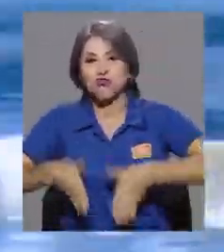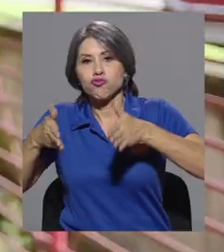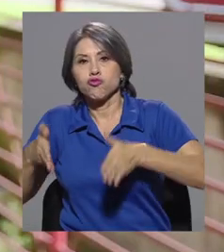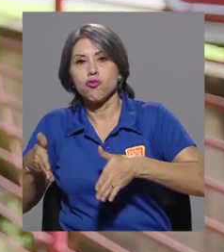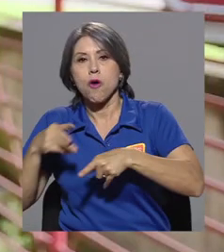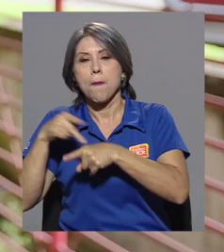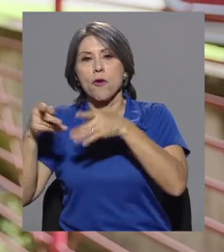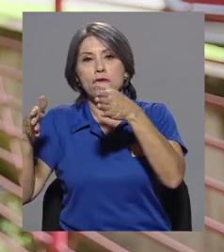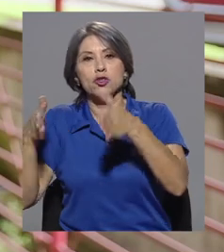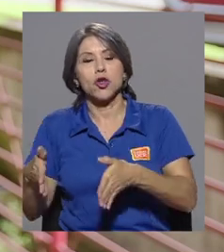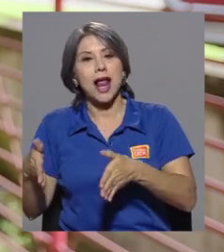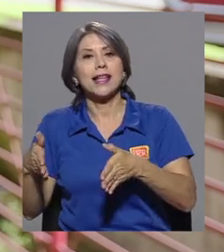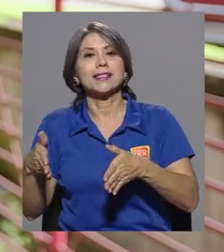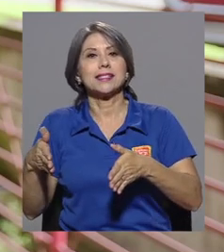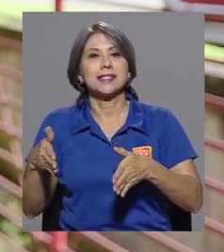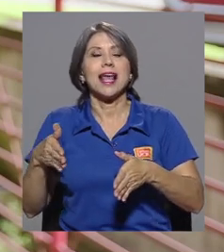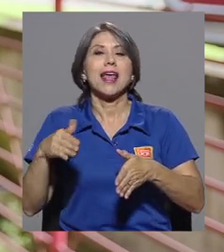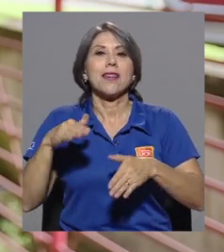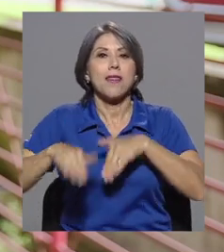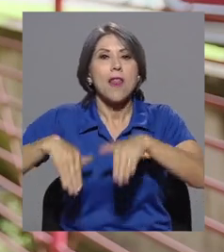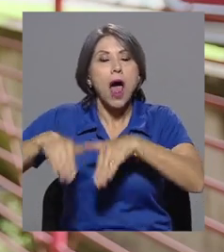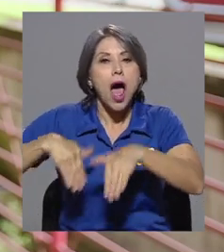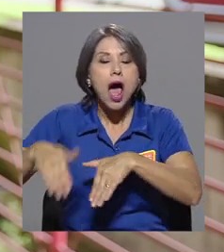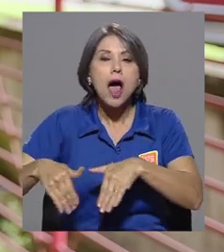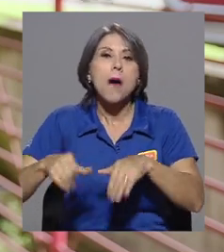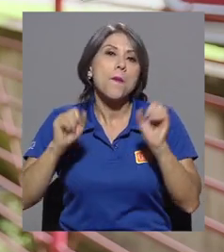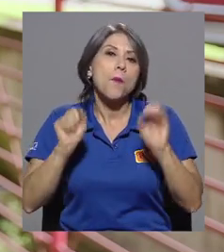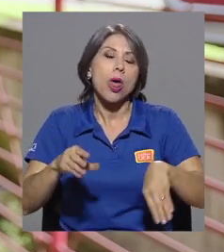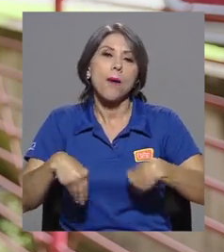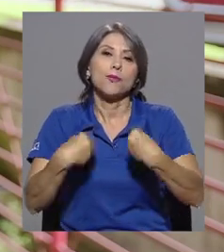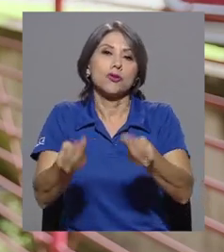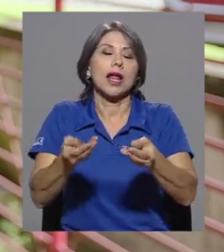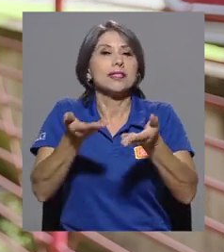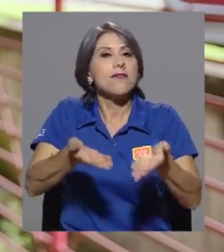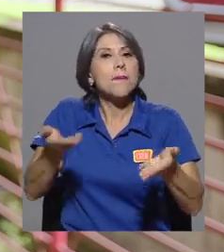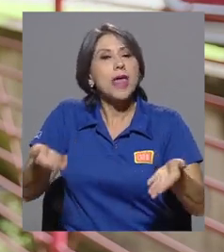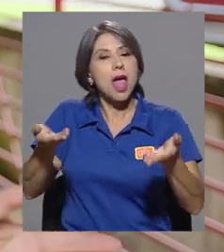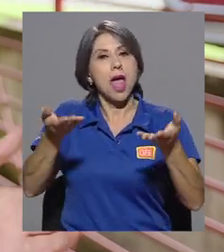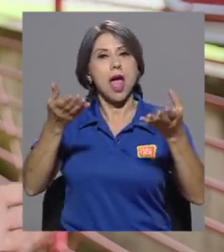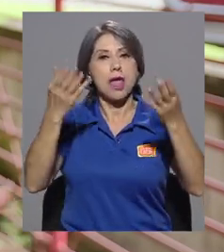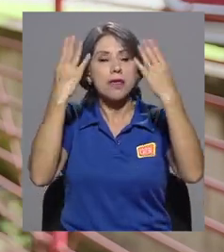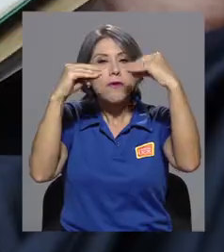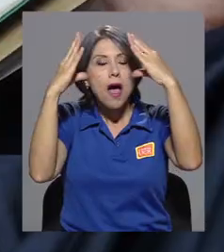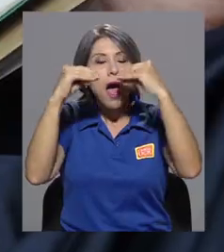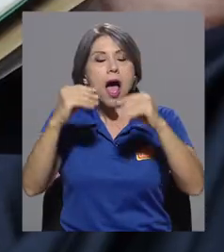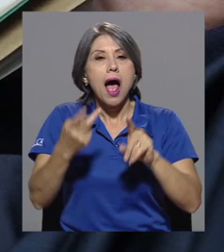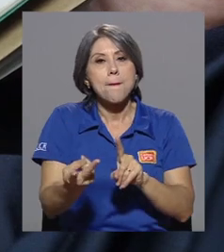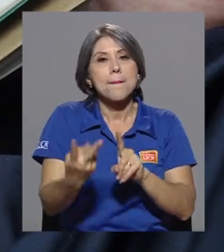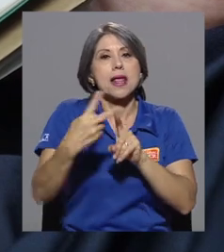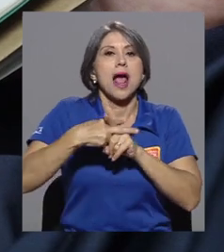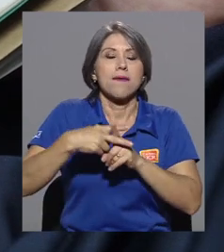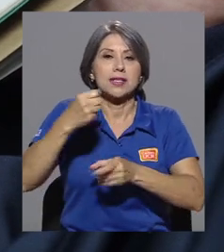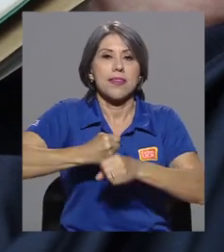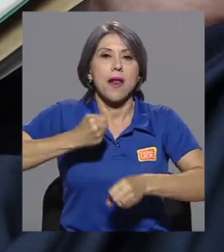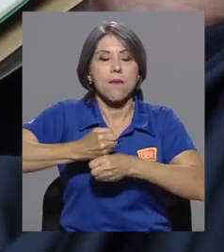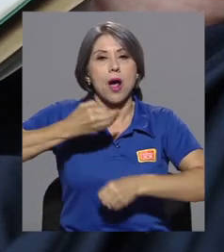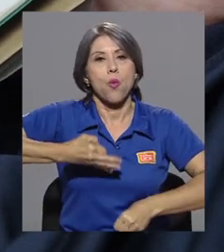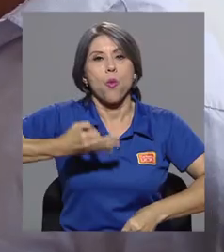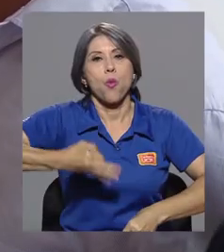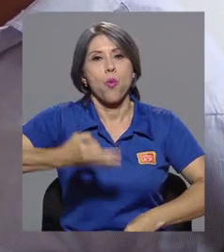profesionales de las actividades acuáticas, pues algunas herramientas que sean aplicables al trabajo